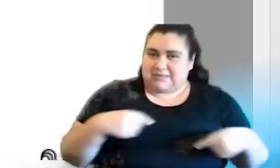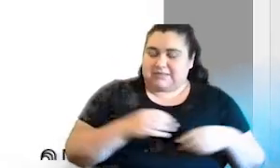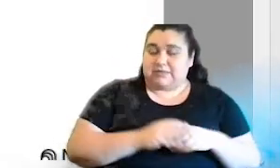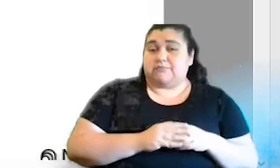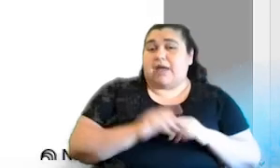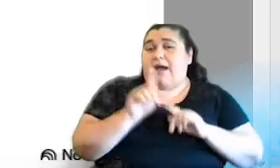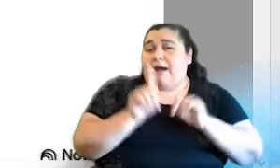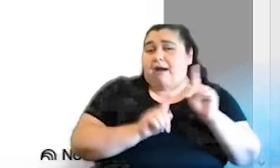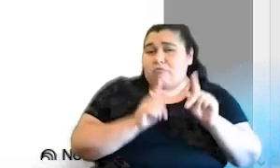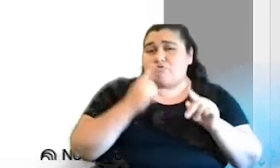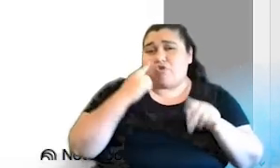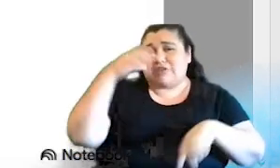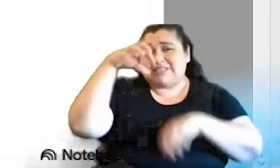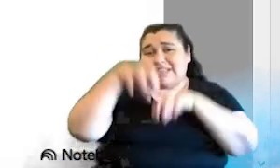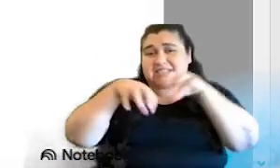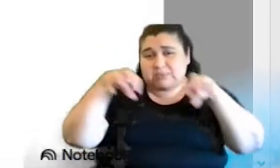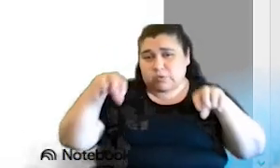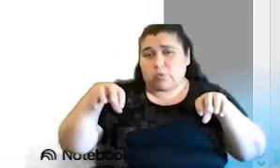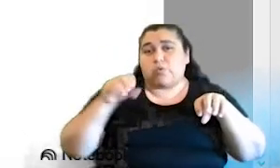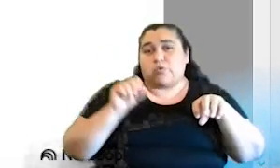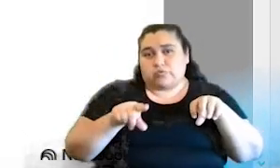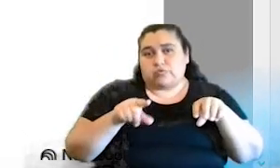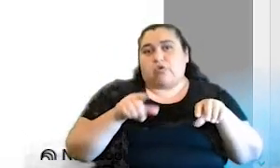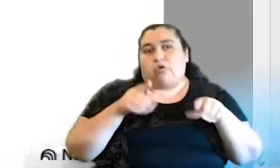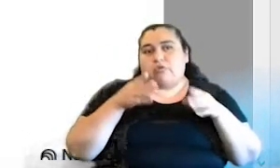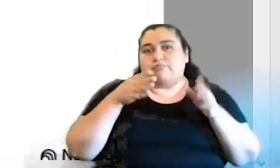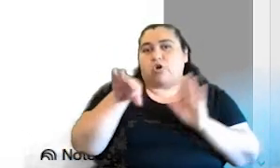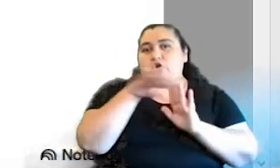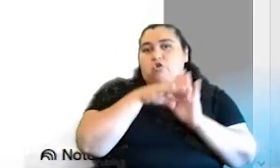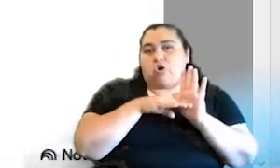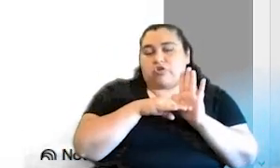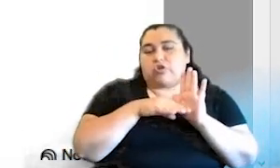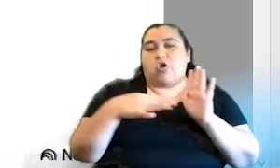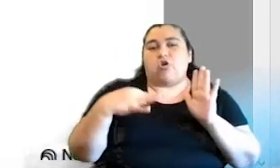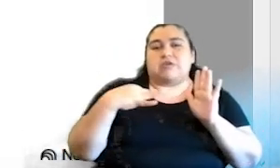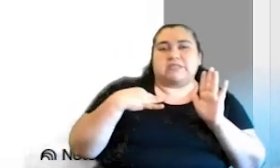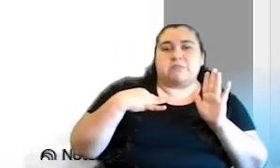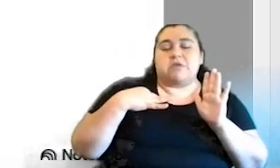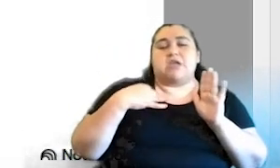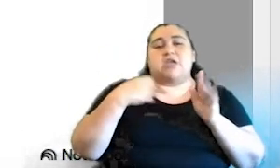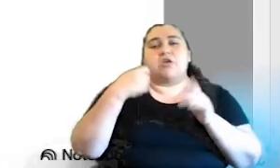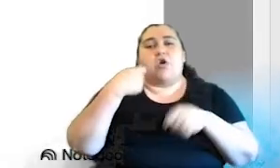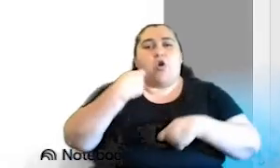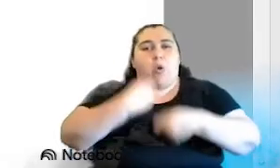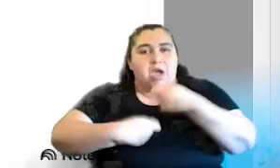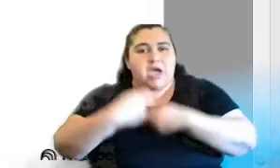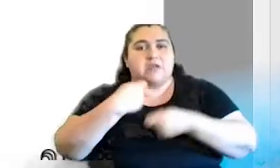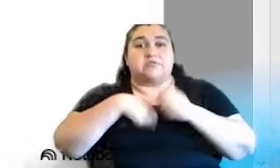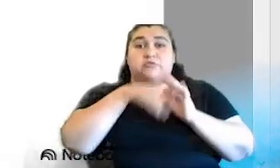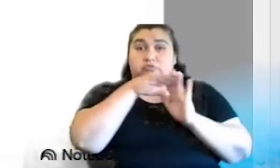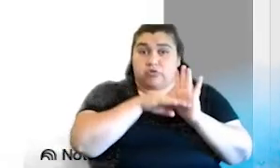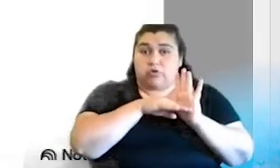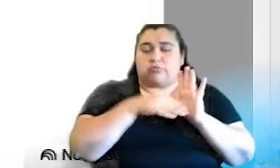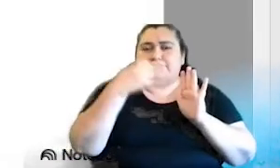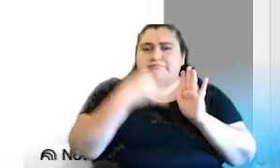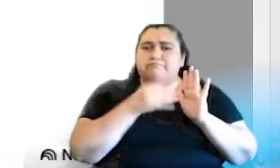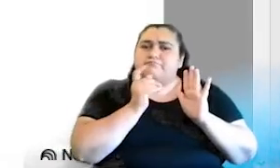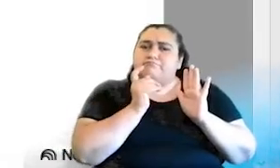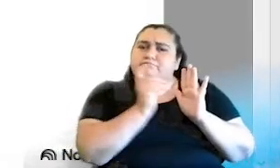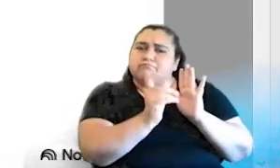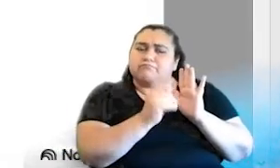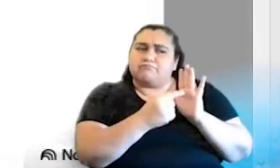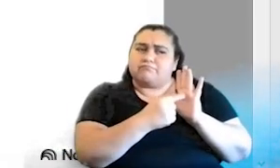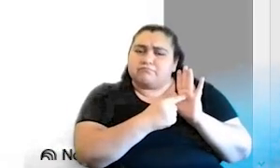algunos institutos que están en el Código Civil o en el Código de Comercio con una determinada interpretación,